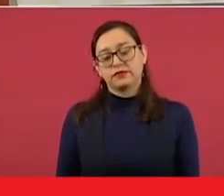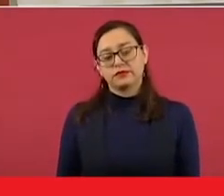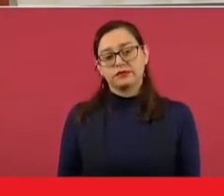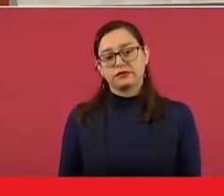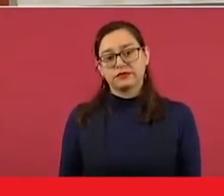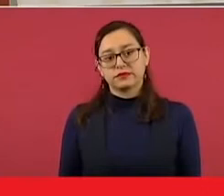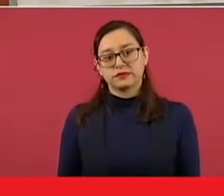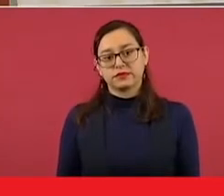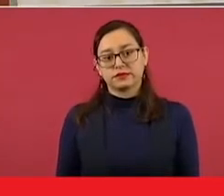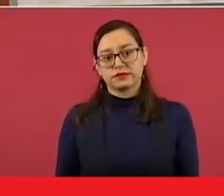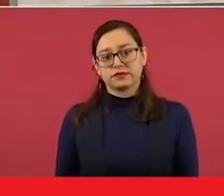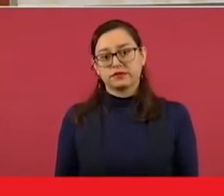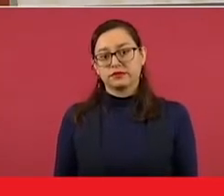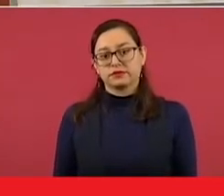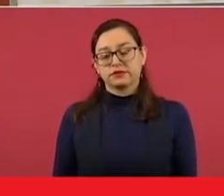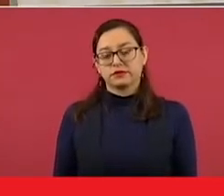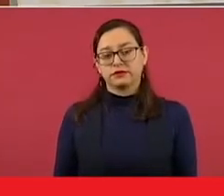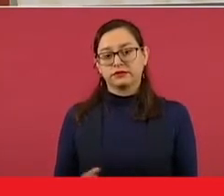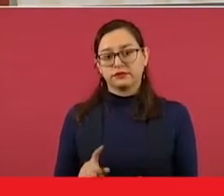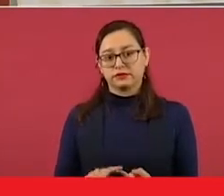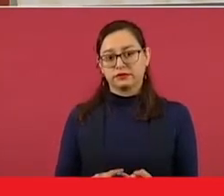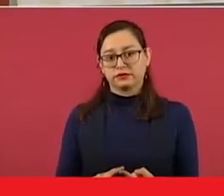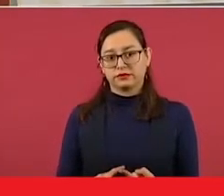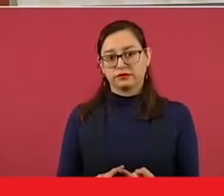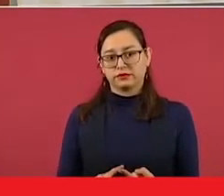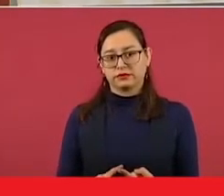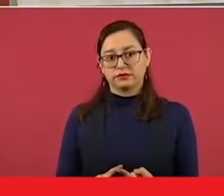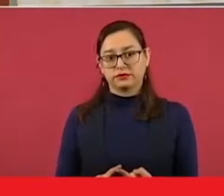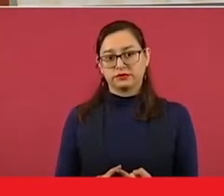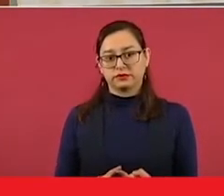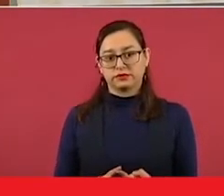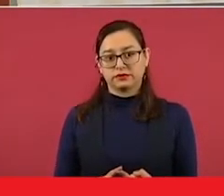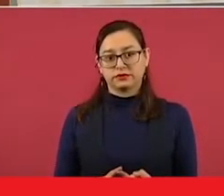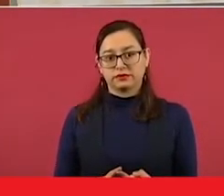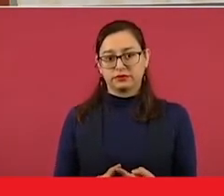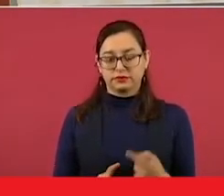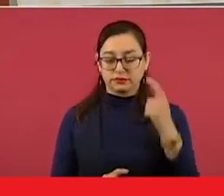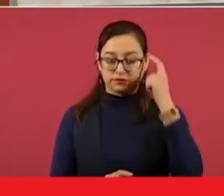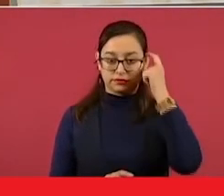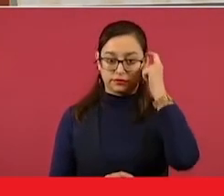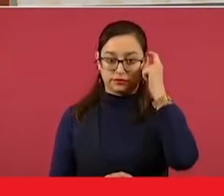que llevó a cabo la fiscalía con el apoyo de